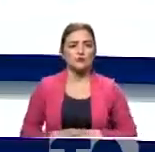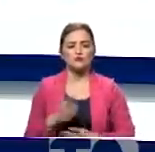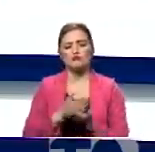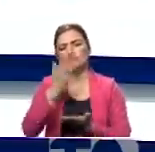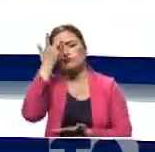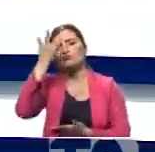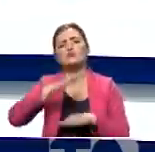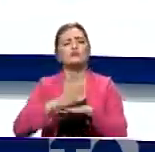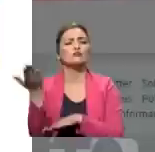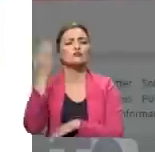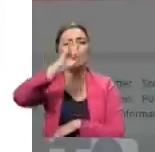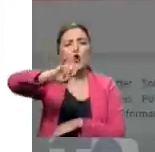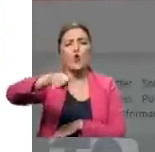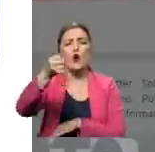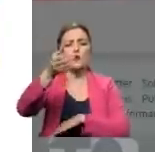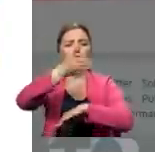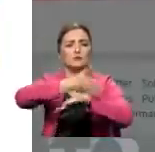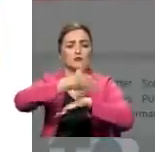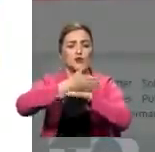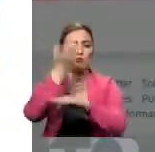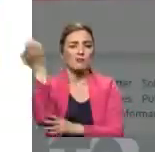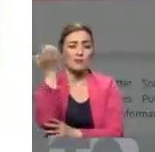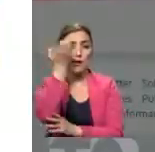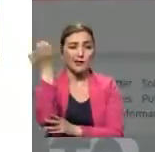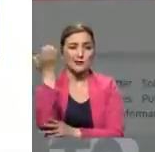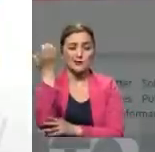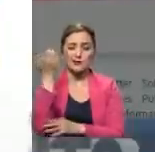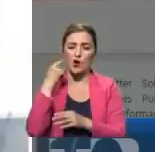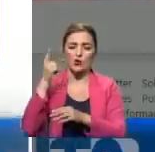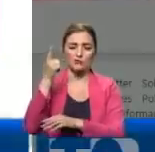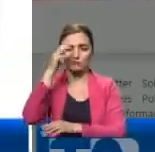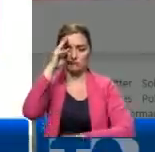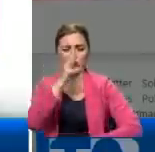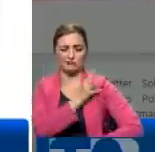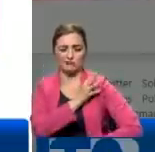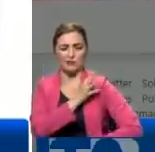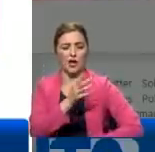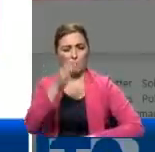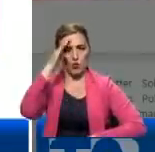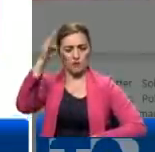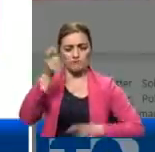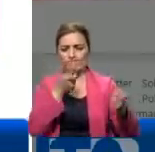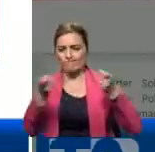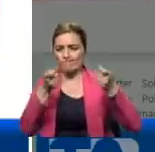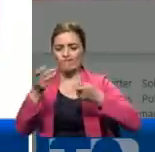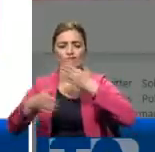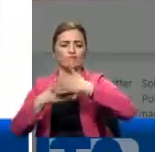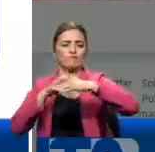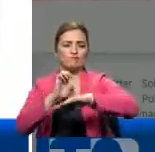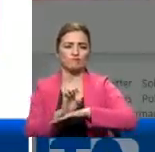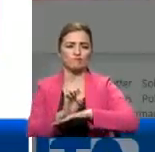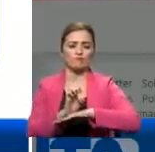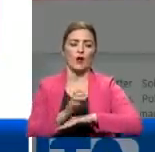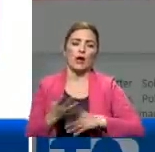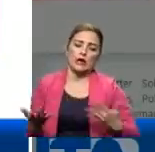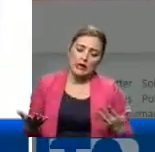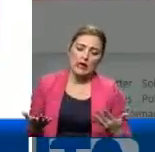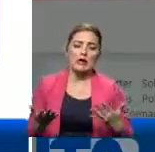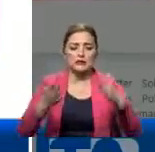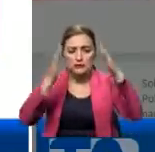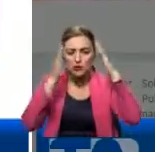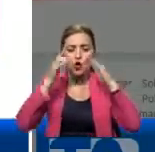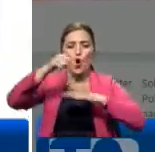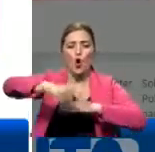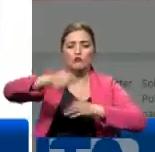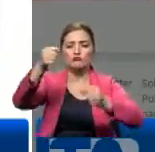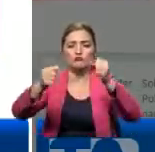suspendida desde el jueves anterior debido al estado de excepción decretado por el presidente de la República, Lenín Moreno. Así que, por favor, mucha atención.